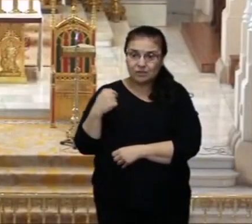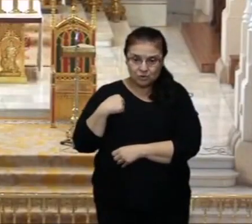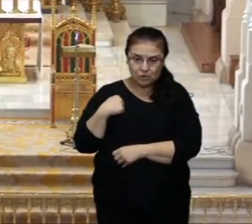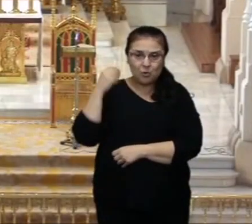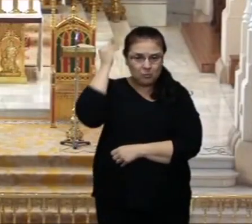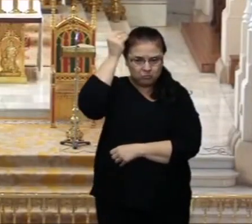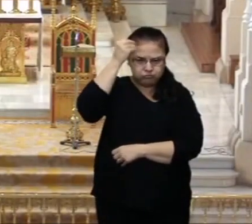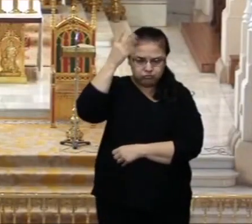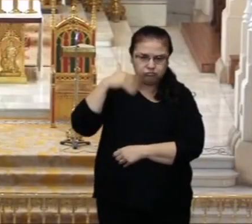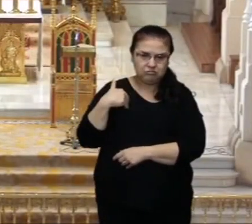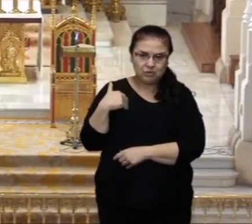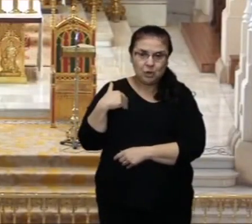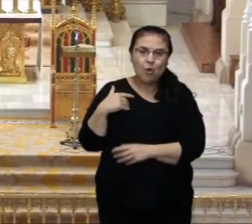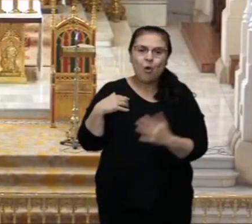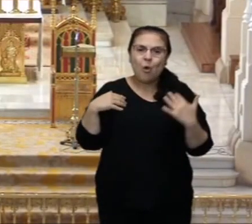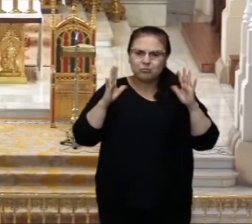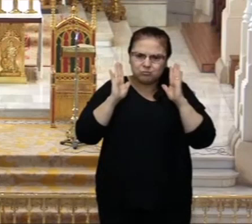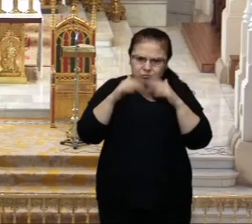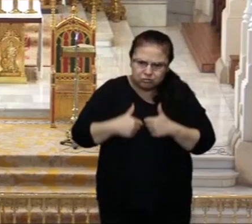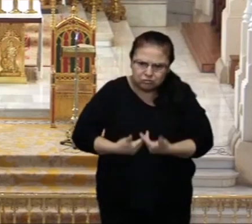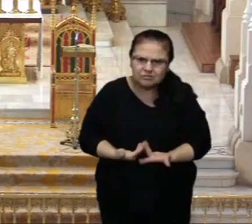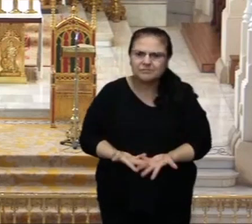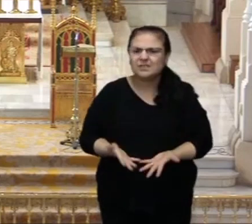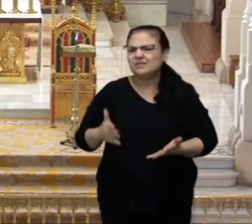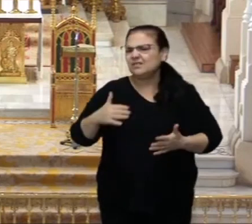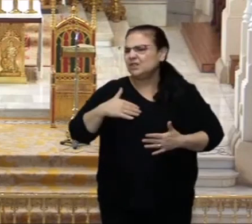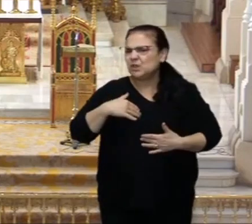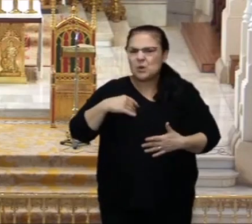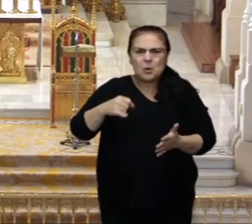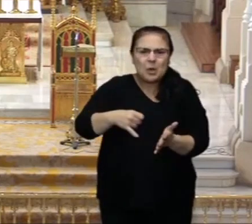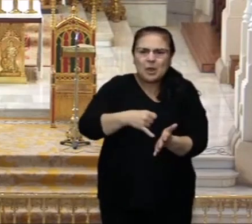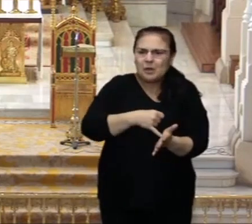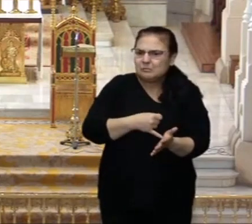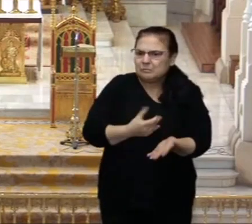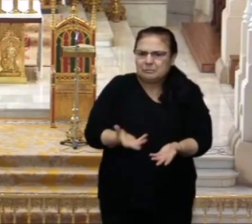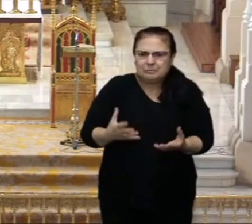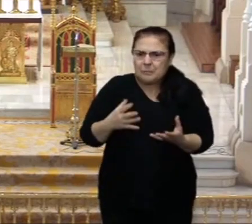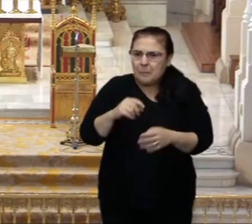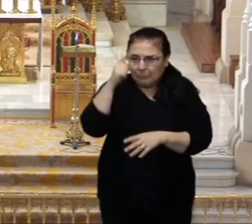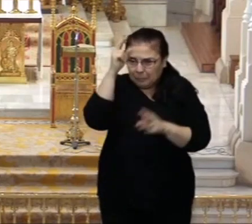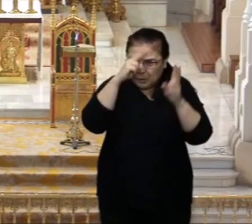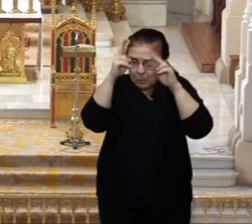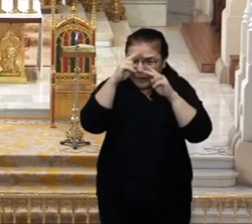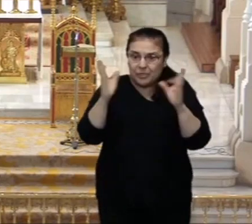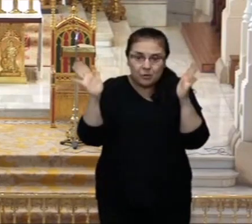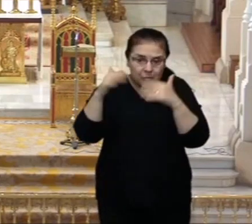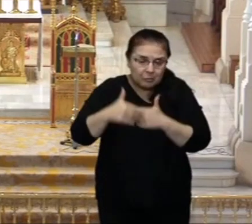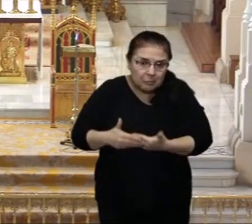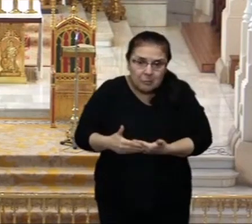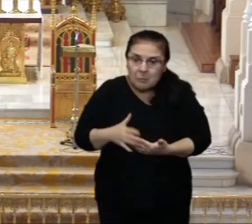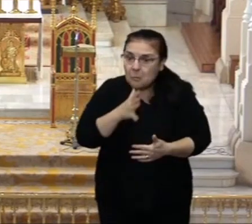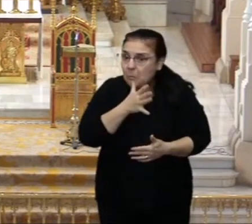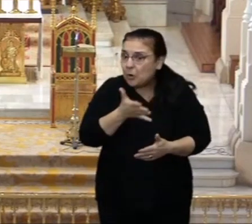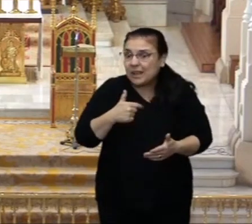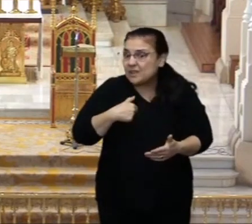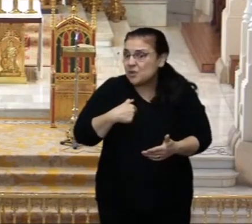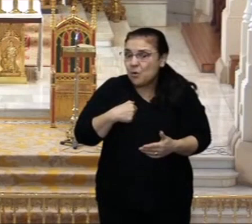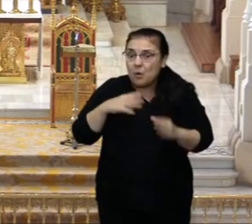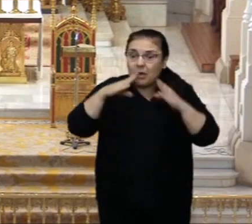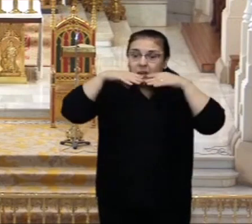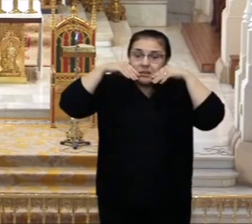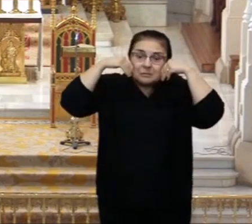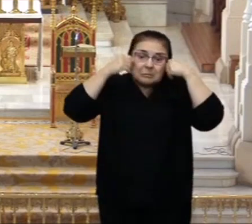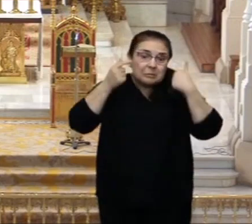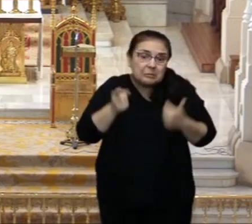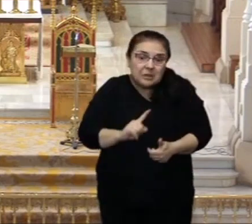mi omisión, por mi falta de delicadeza, por mi falta de preocupación, porque no sé sonreír, porque